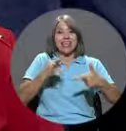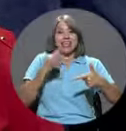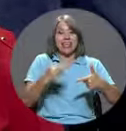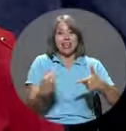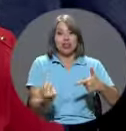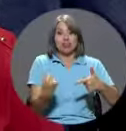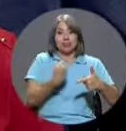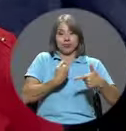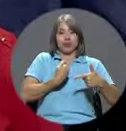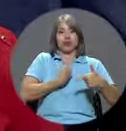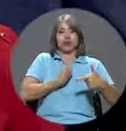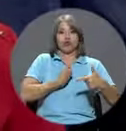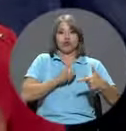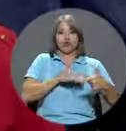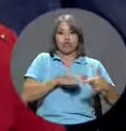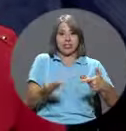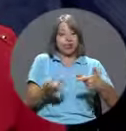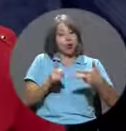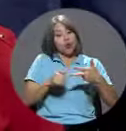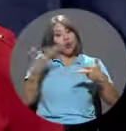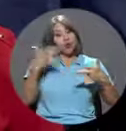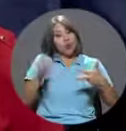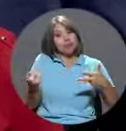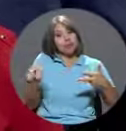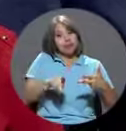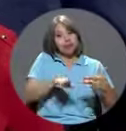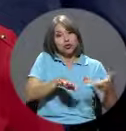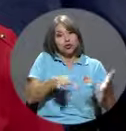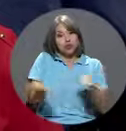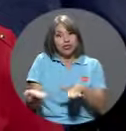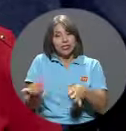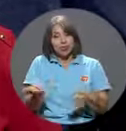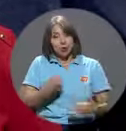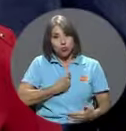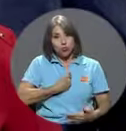un suicidio consumado. Y en esa línea la universidad